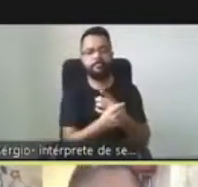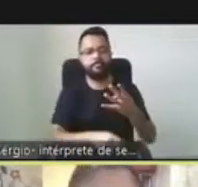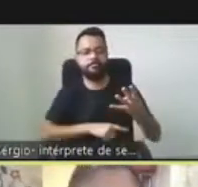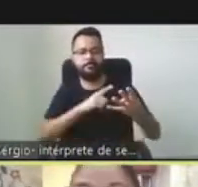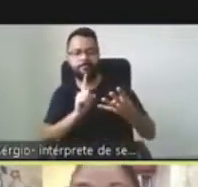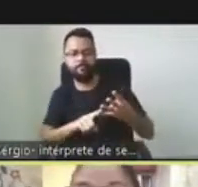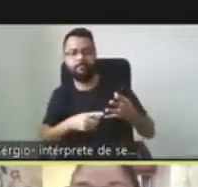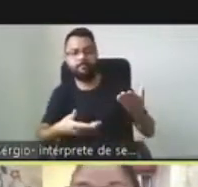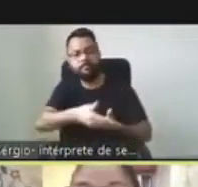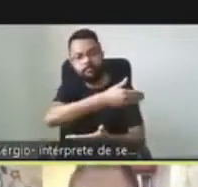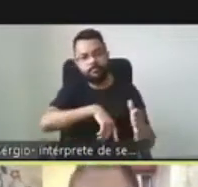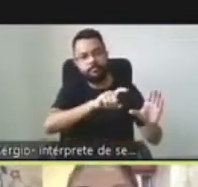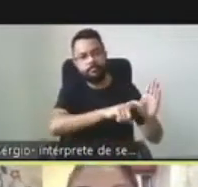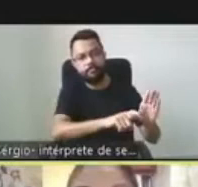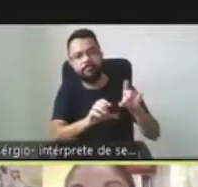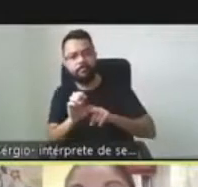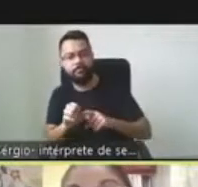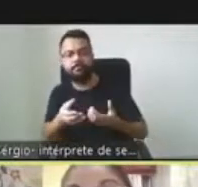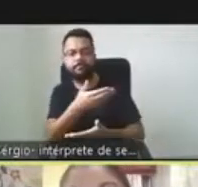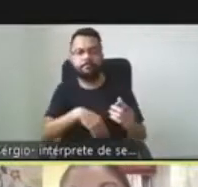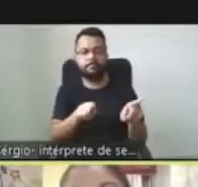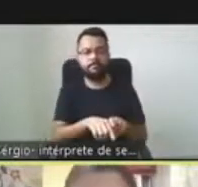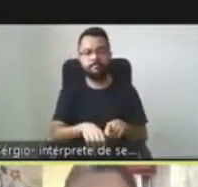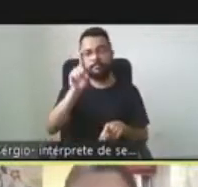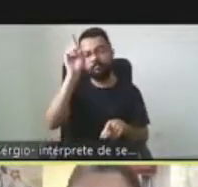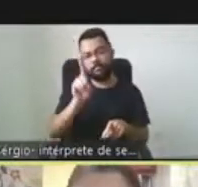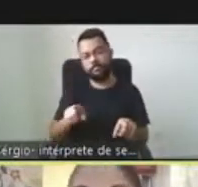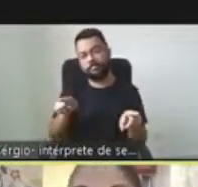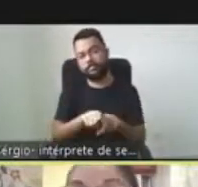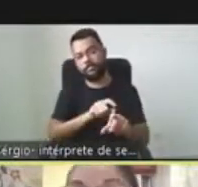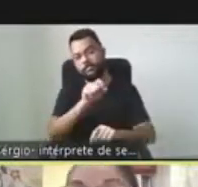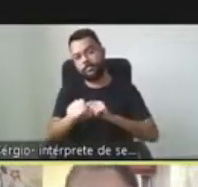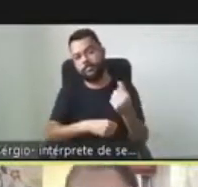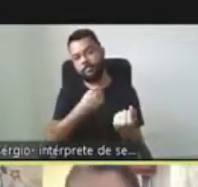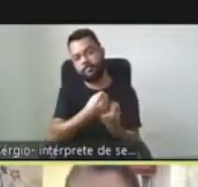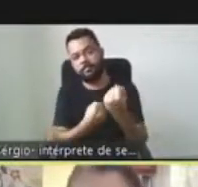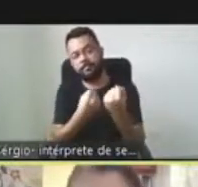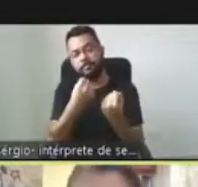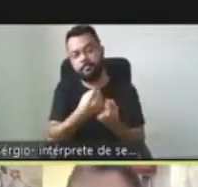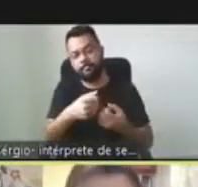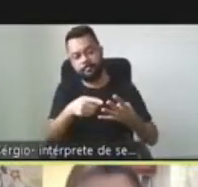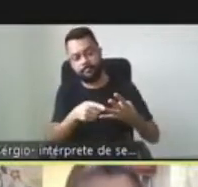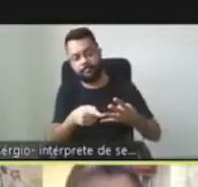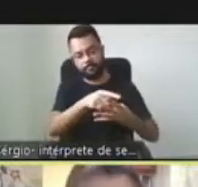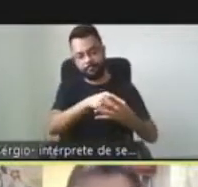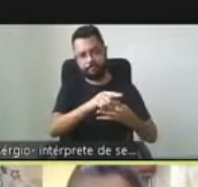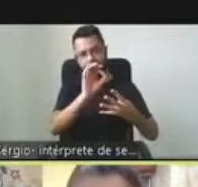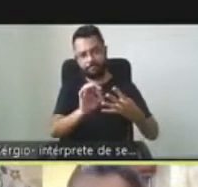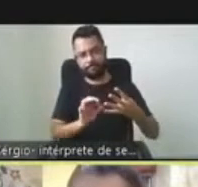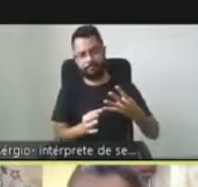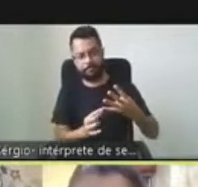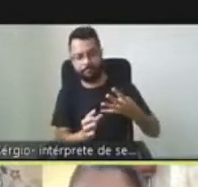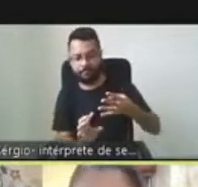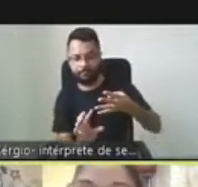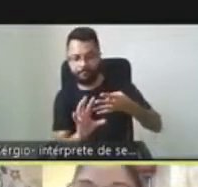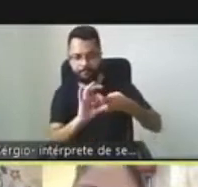interdependencia, ya que un derecho da pie, da paso o se sustenta en los siguientes. De manera que ante estos